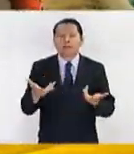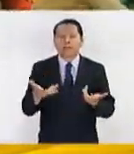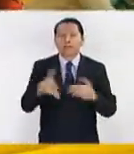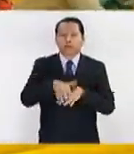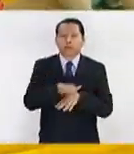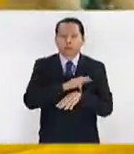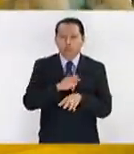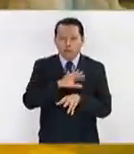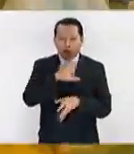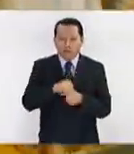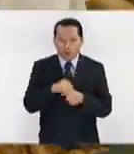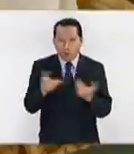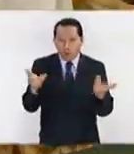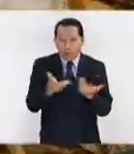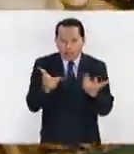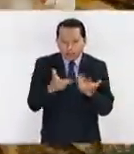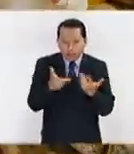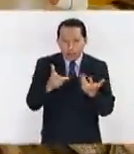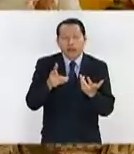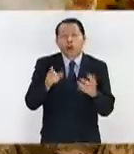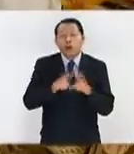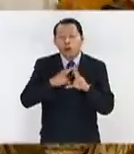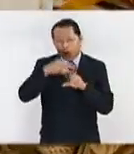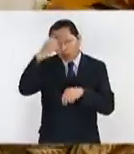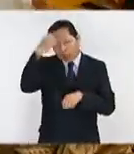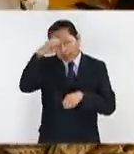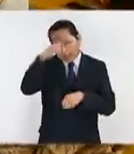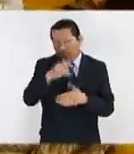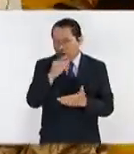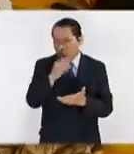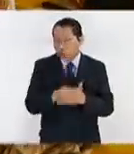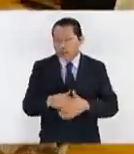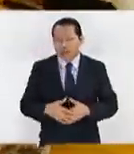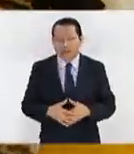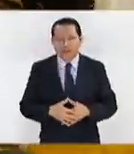prácticas hace de este evento una experiencia única.